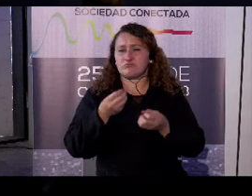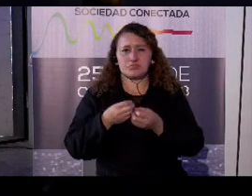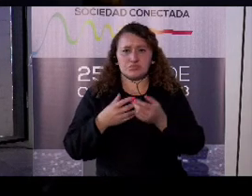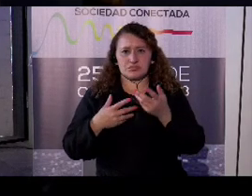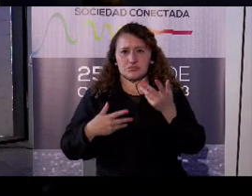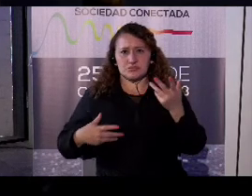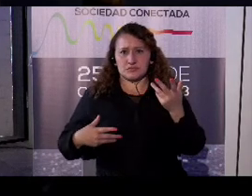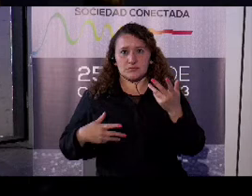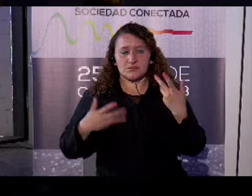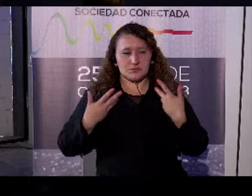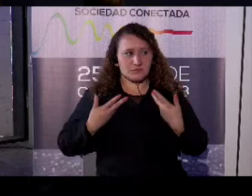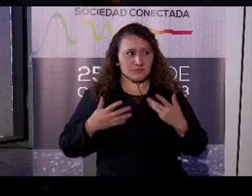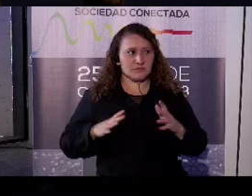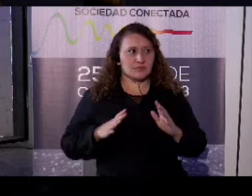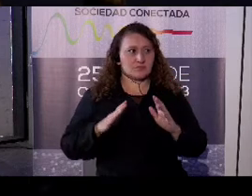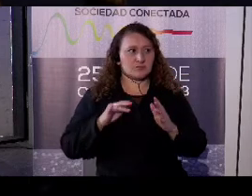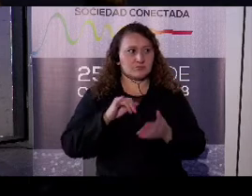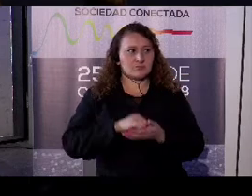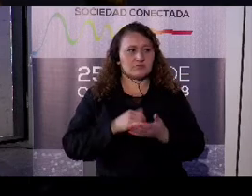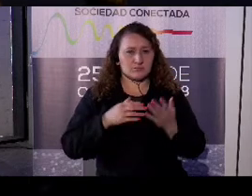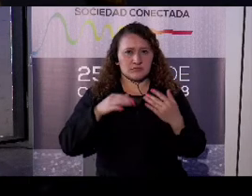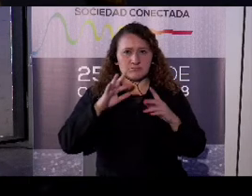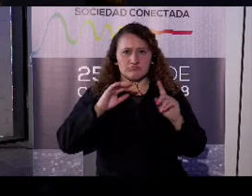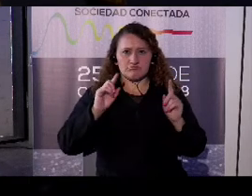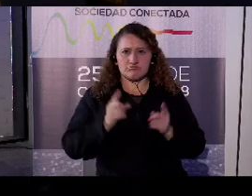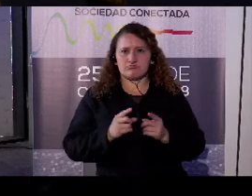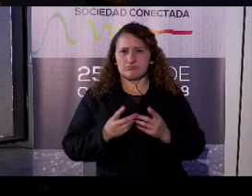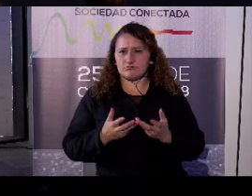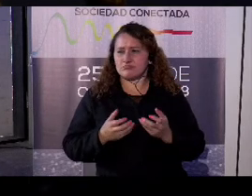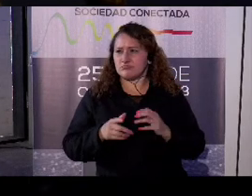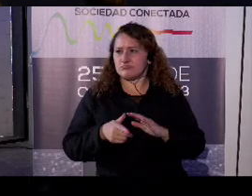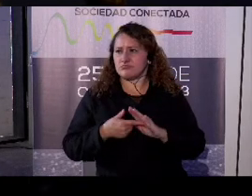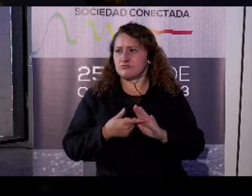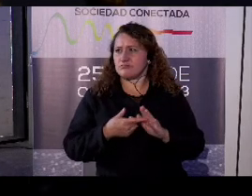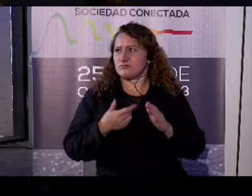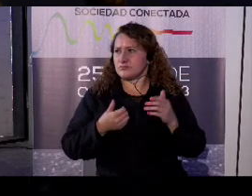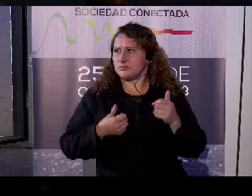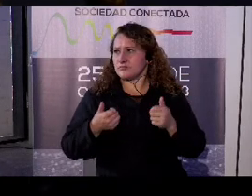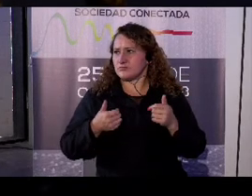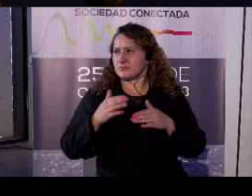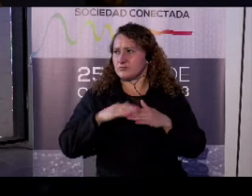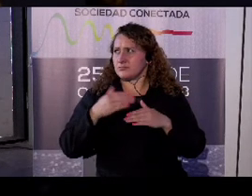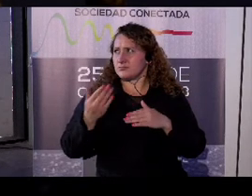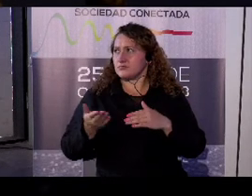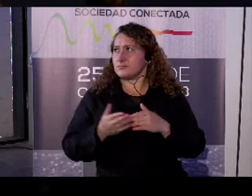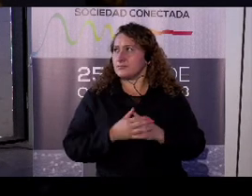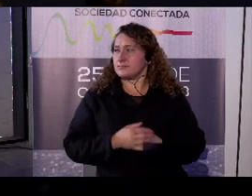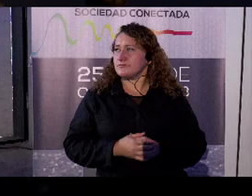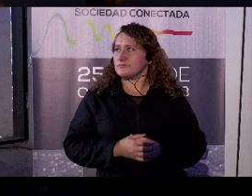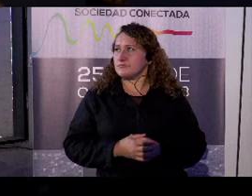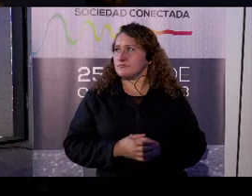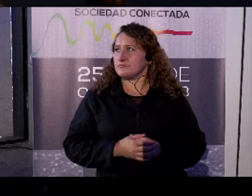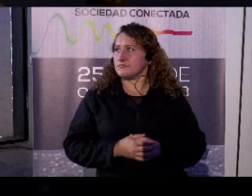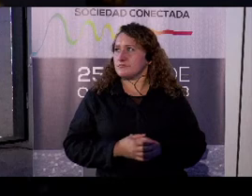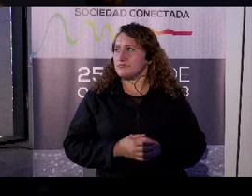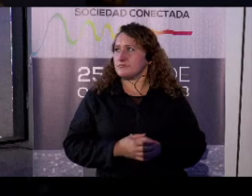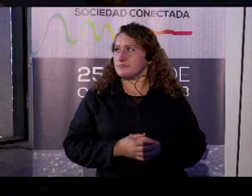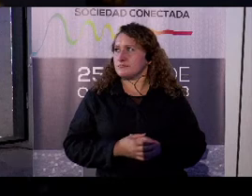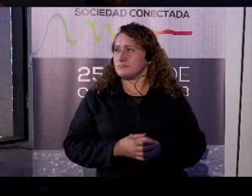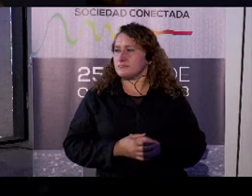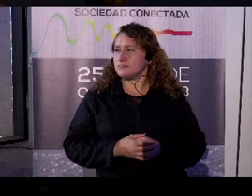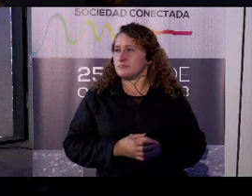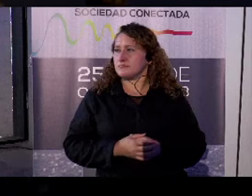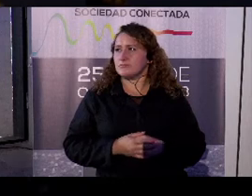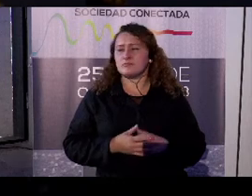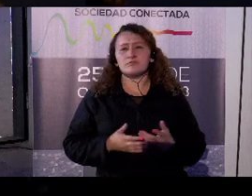etcétera etcétera entonces para ser un poco más concreta lo que les quiero mostrar después Aquí